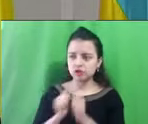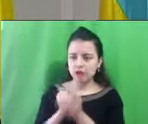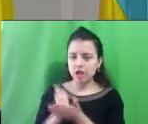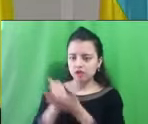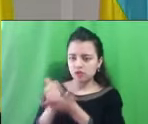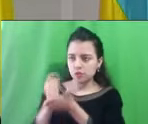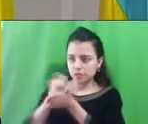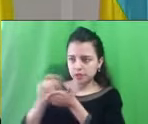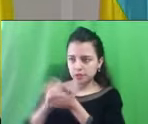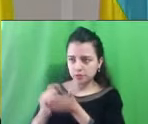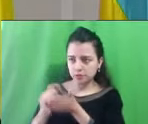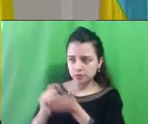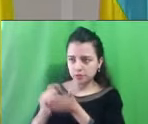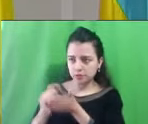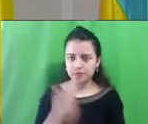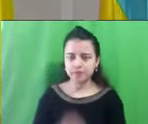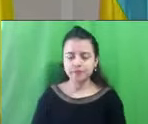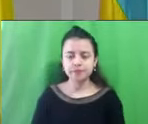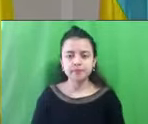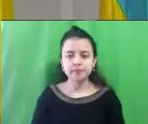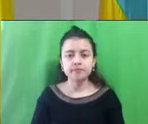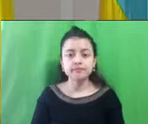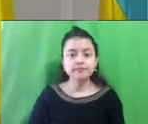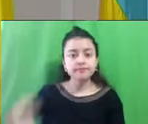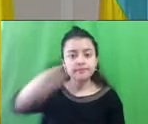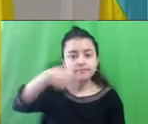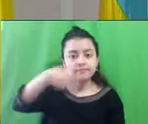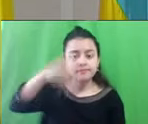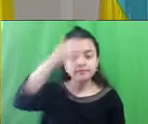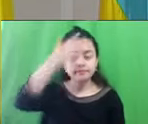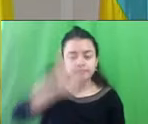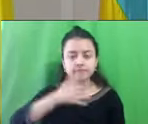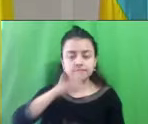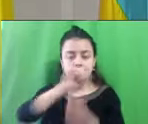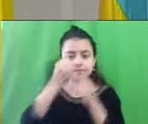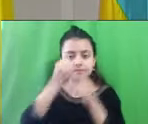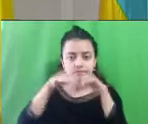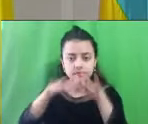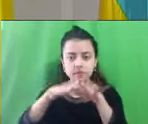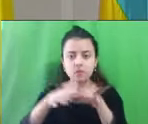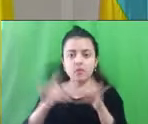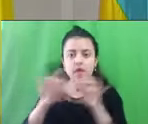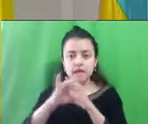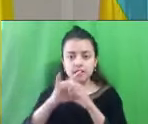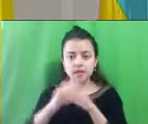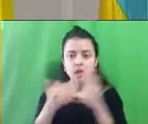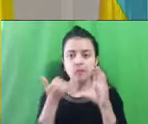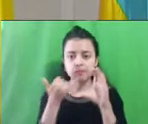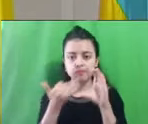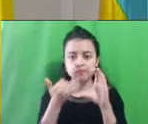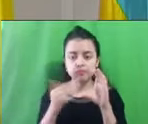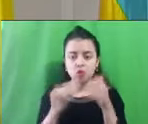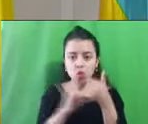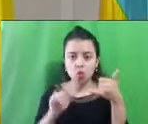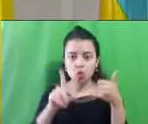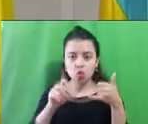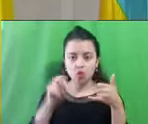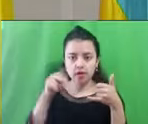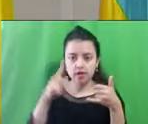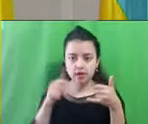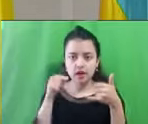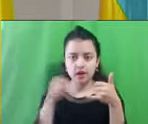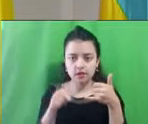ellas. Igualmente, a las personas que están en Facebook, recordarles que ahí hay un formulario para que nos dejen sus inquietudes.